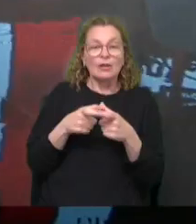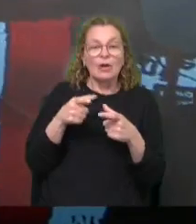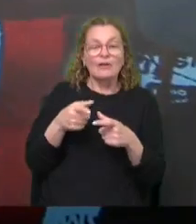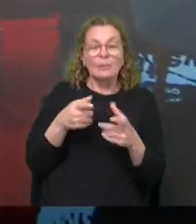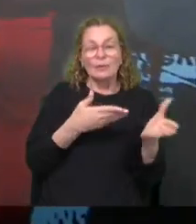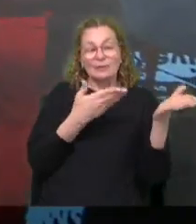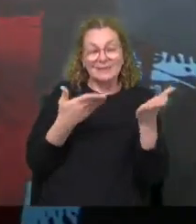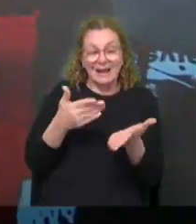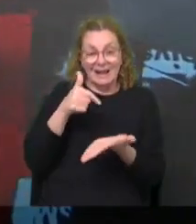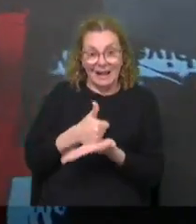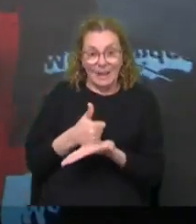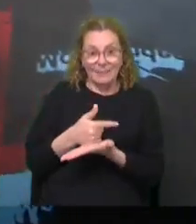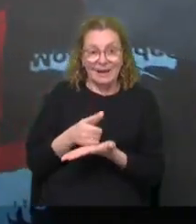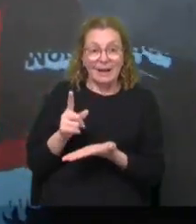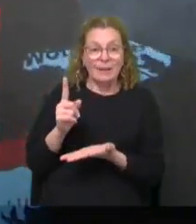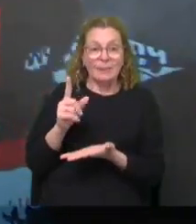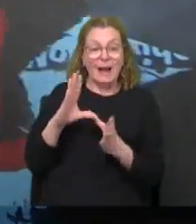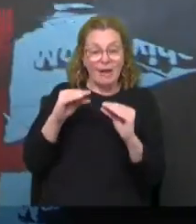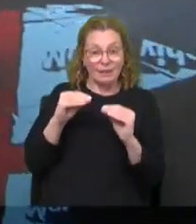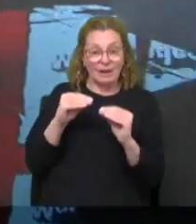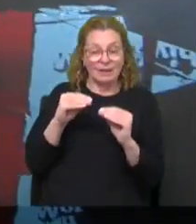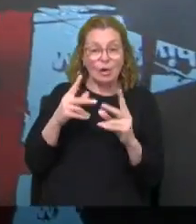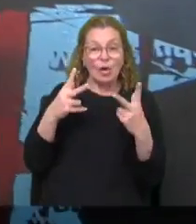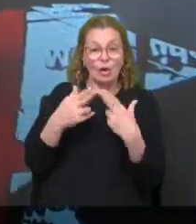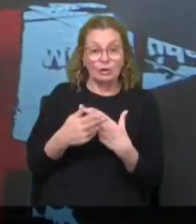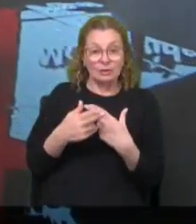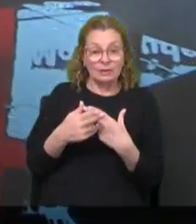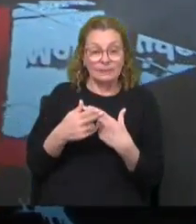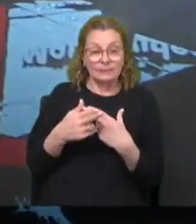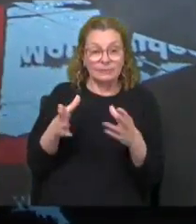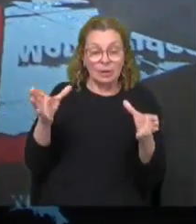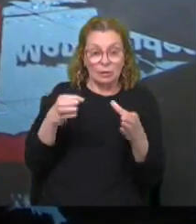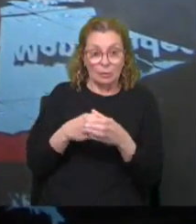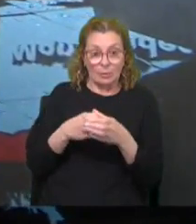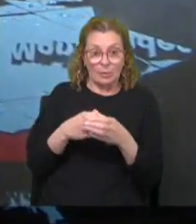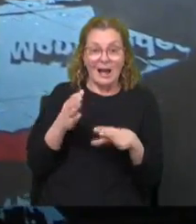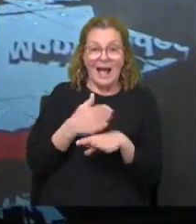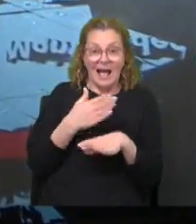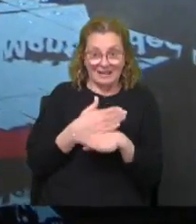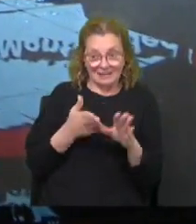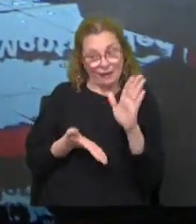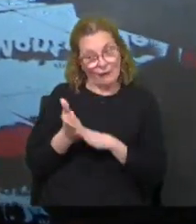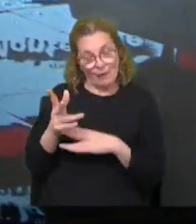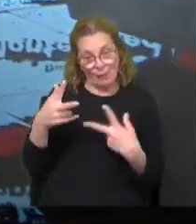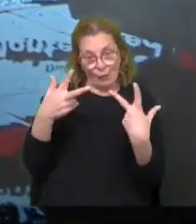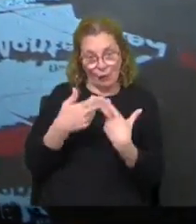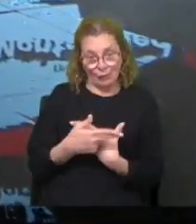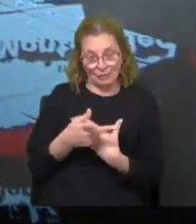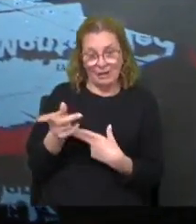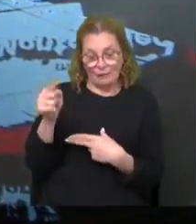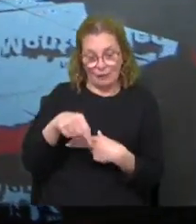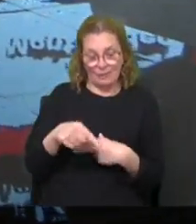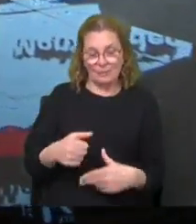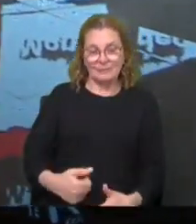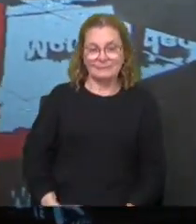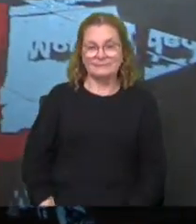tenemos acá para escuchar y para charlar. ¿No hay corte? Aparte de la banda. ¿No pero vamos antes, a un corte? ¡Ah, me parecía! Un corte y una quebrada ya